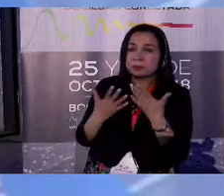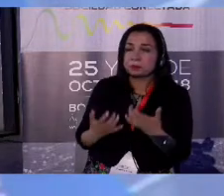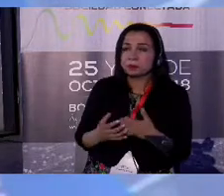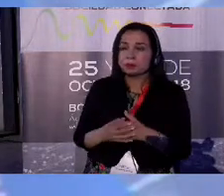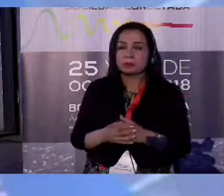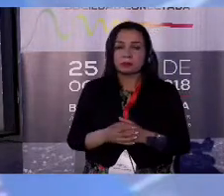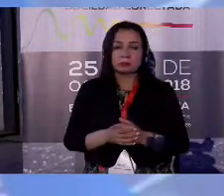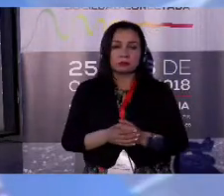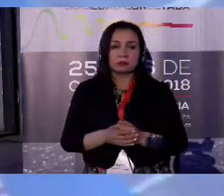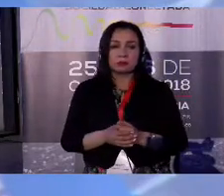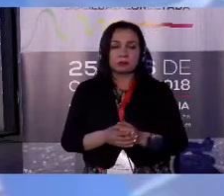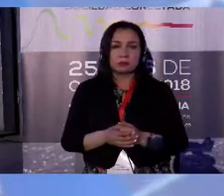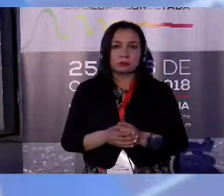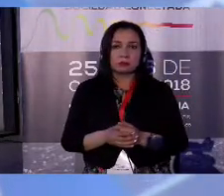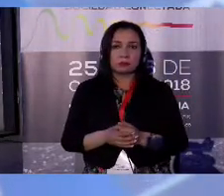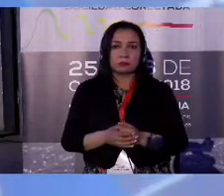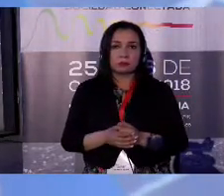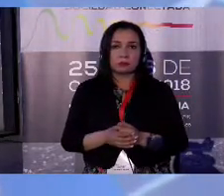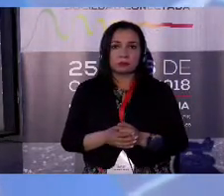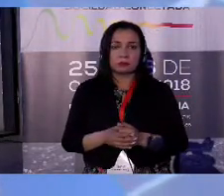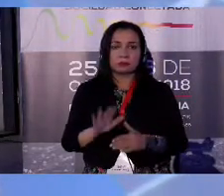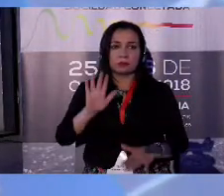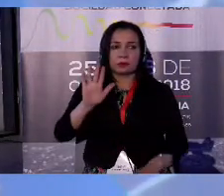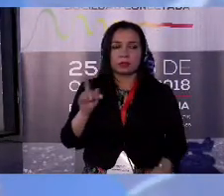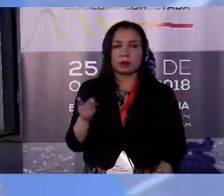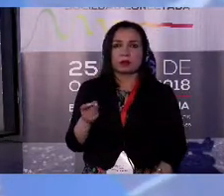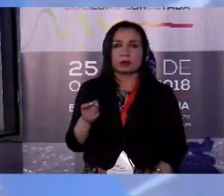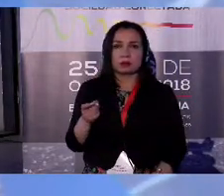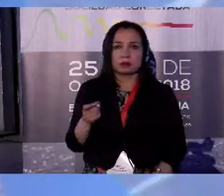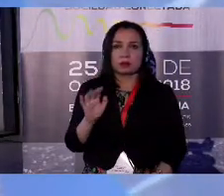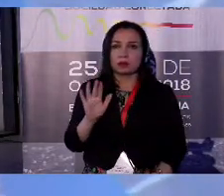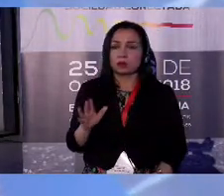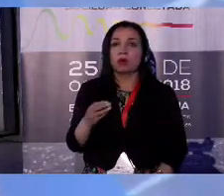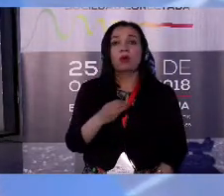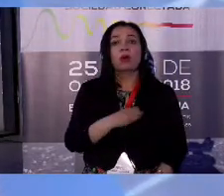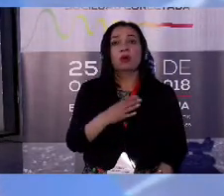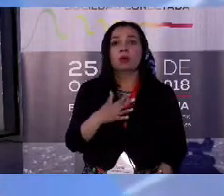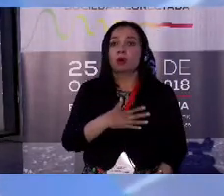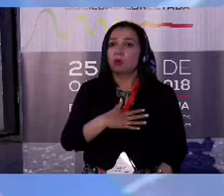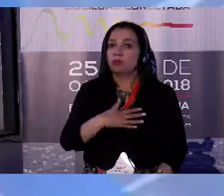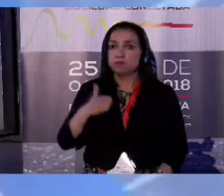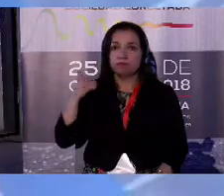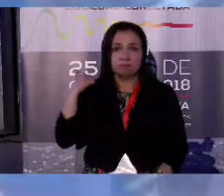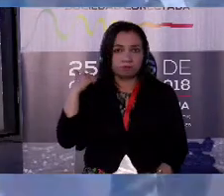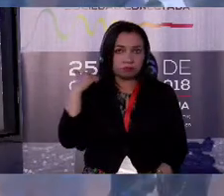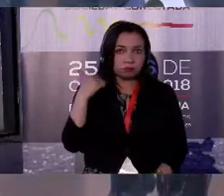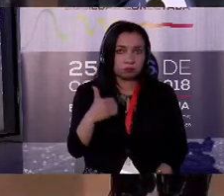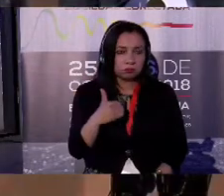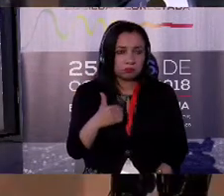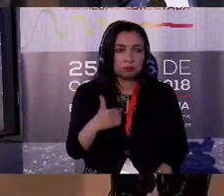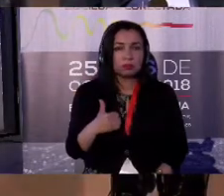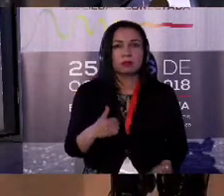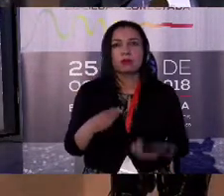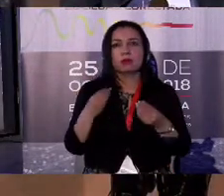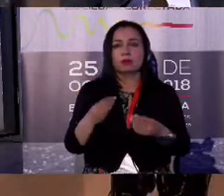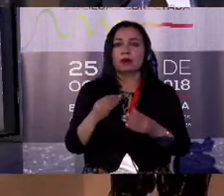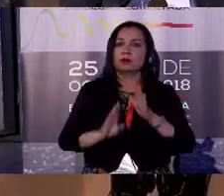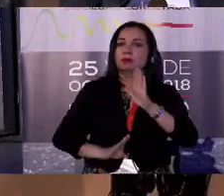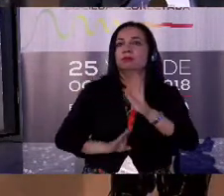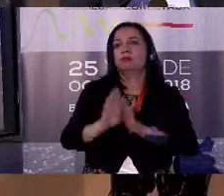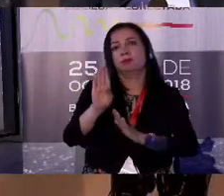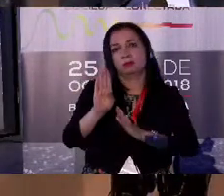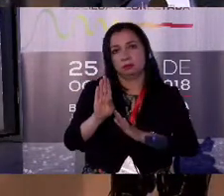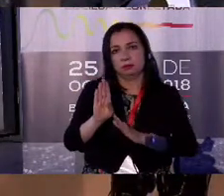¿No? 5G es una tremenda oportunidad para crear más progreso en la